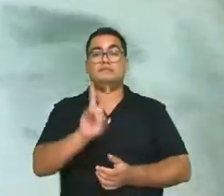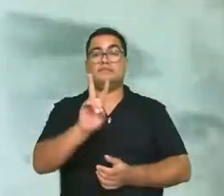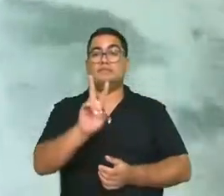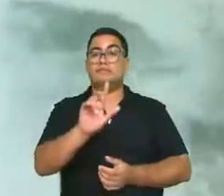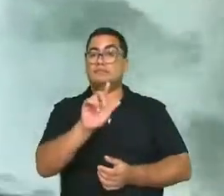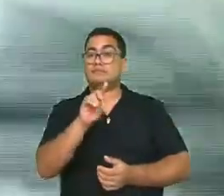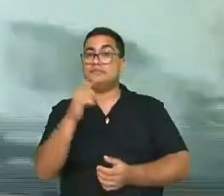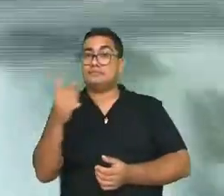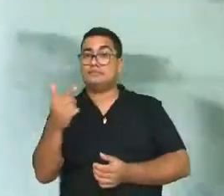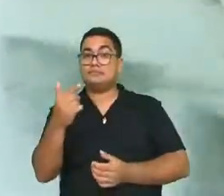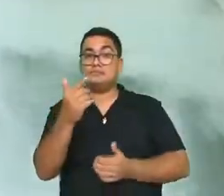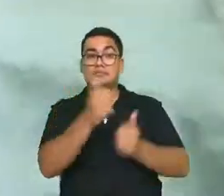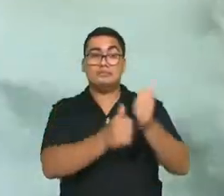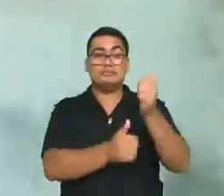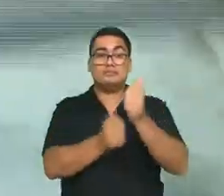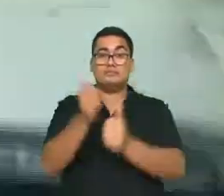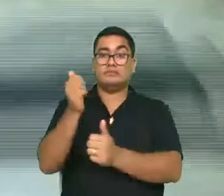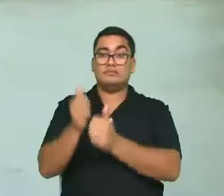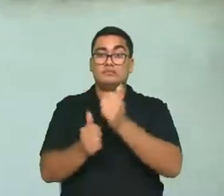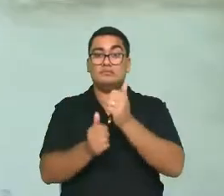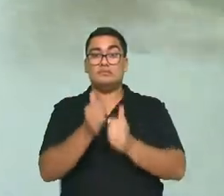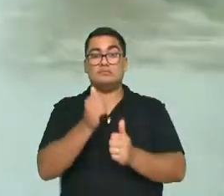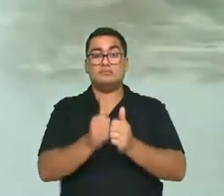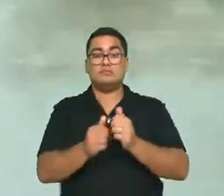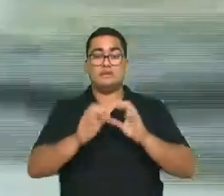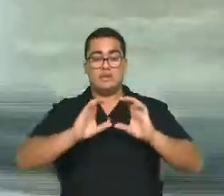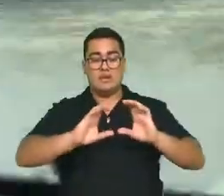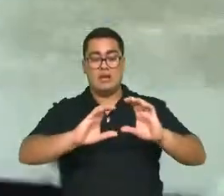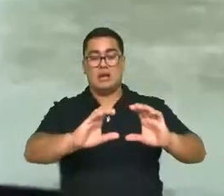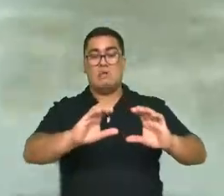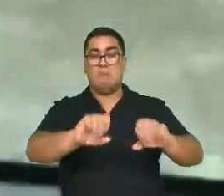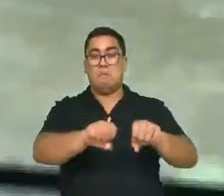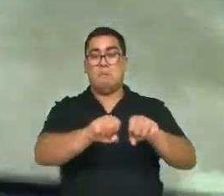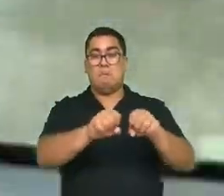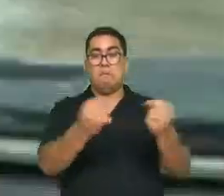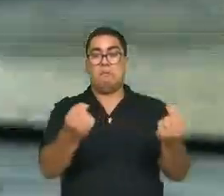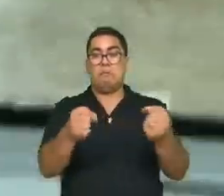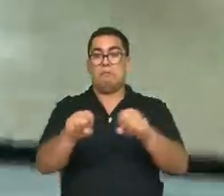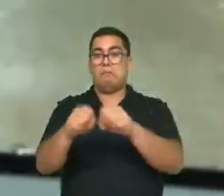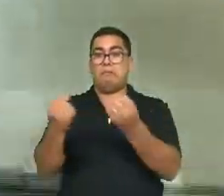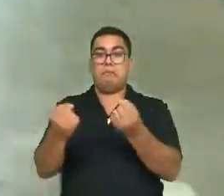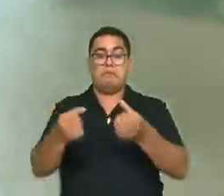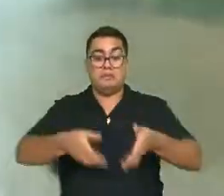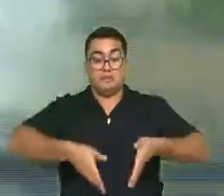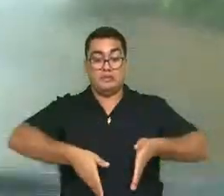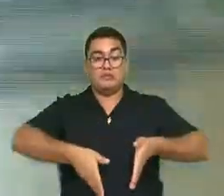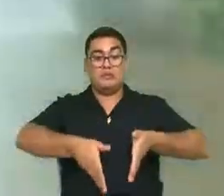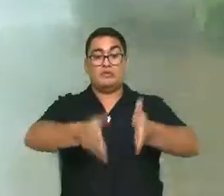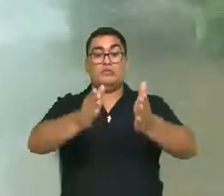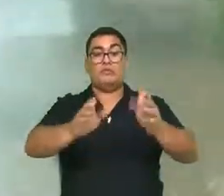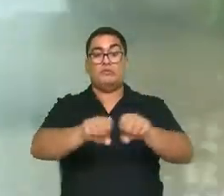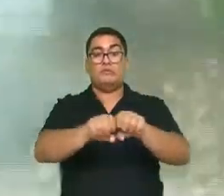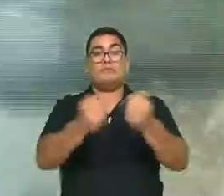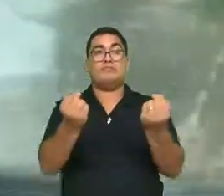27 afectaciones a la estructura de pavimento de las carreteras